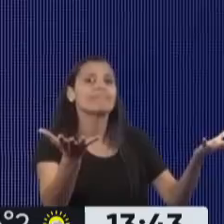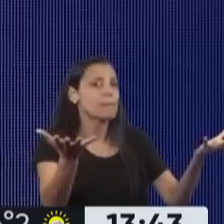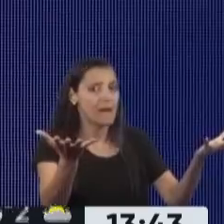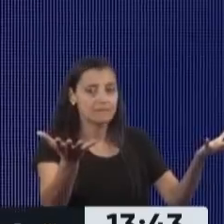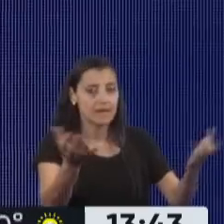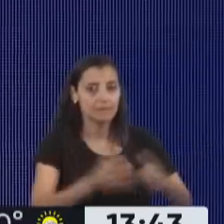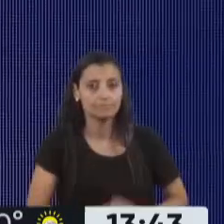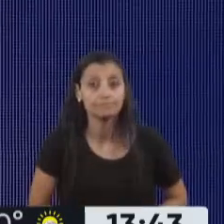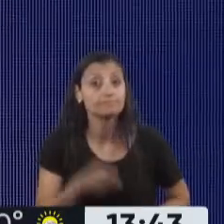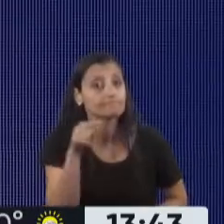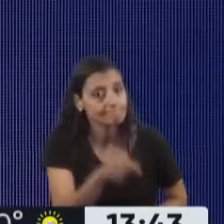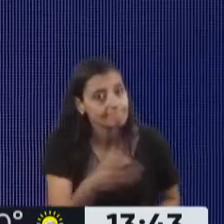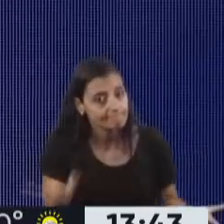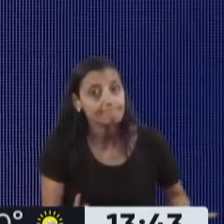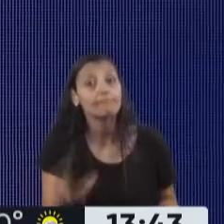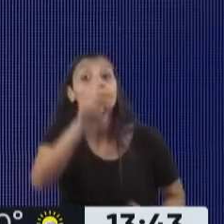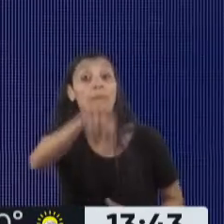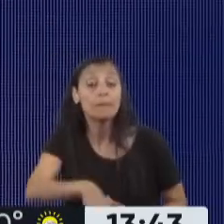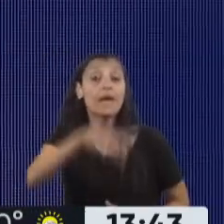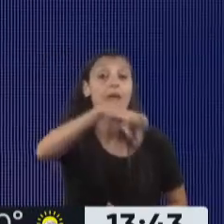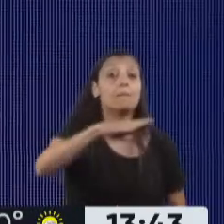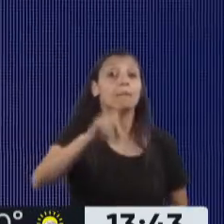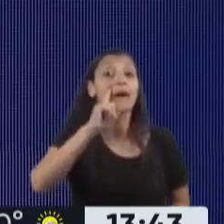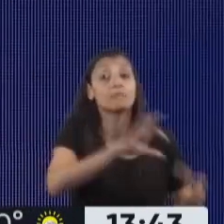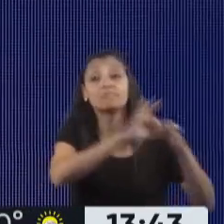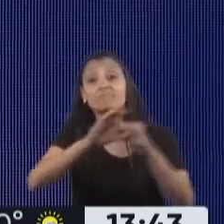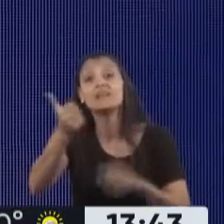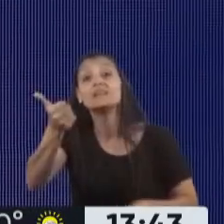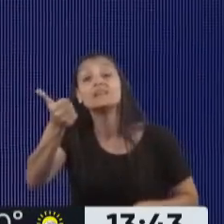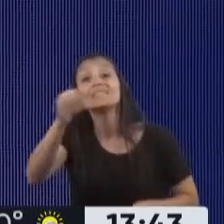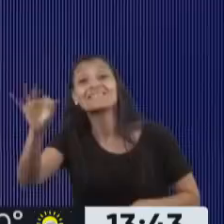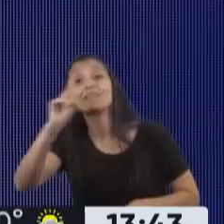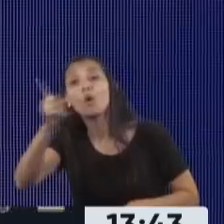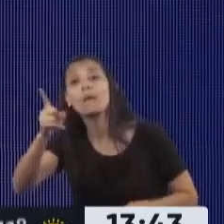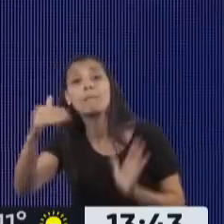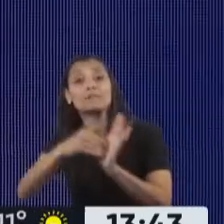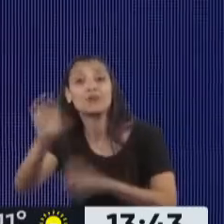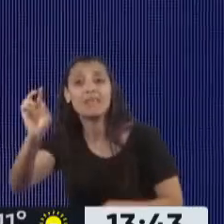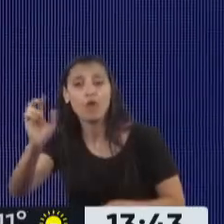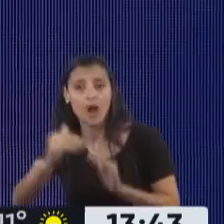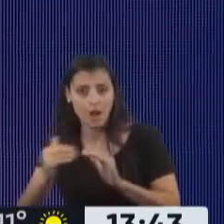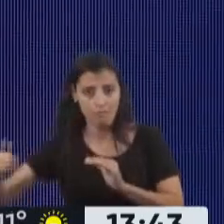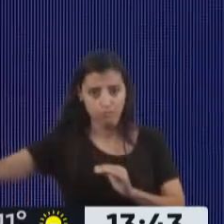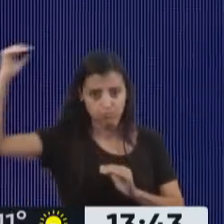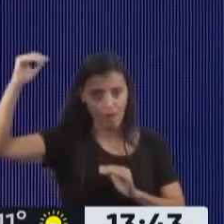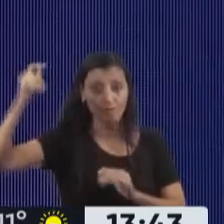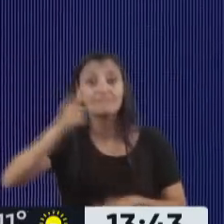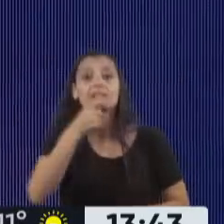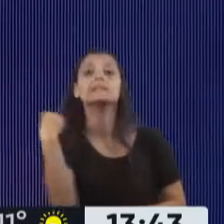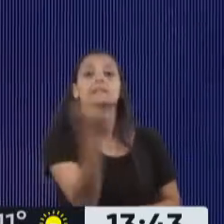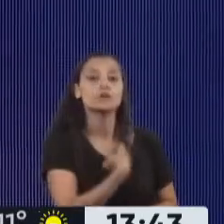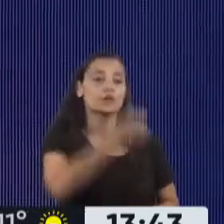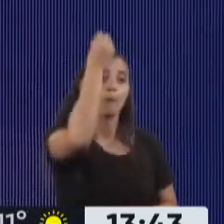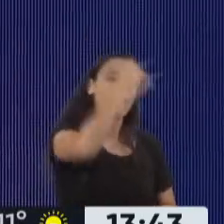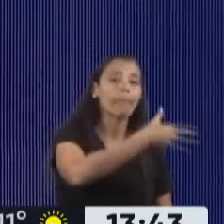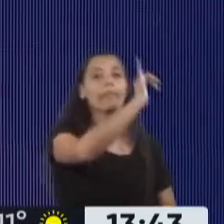Entonces, eso hace que el PBI quede en 600.000 millones de dólares. Y si cedemos y volvemos a las andadas